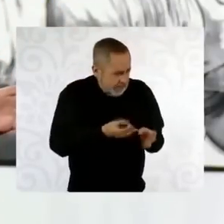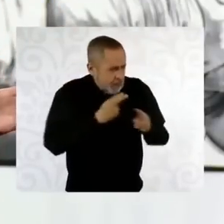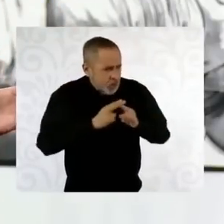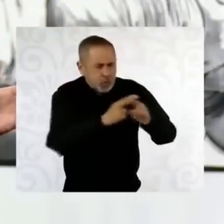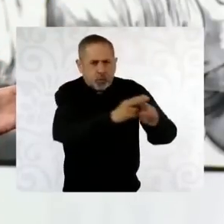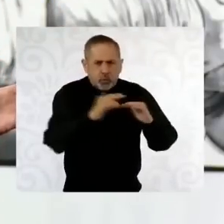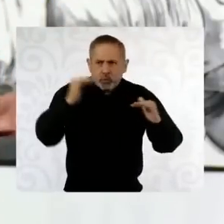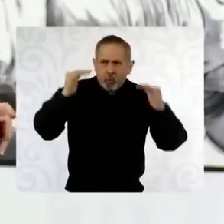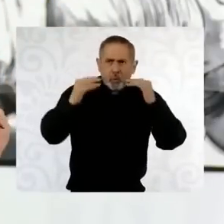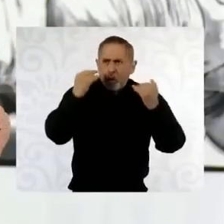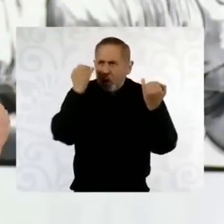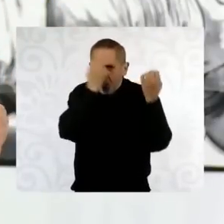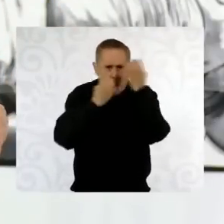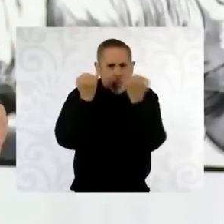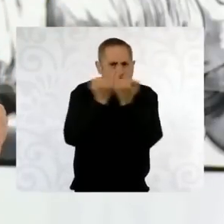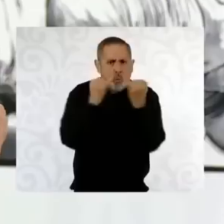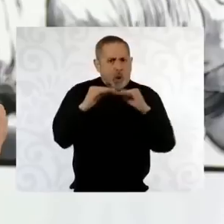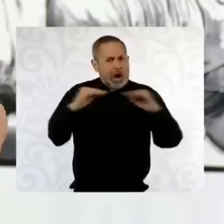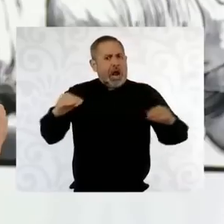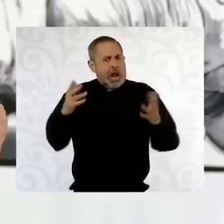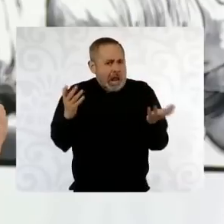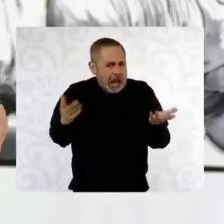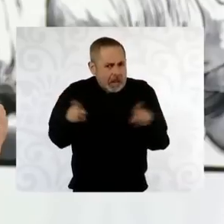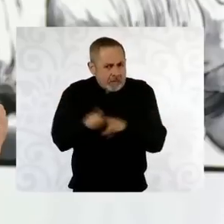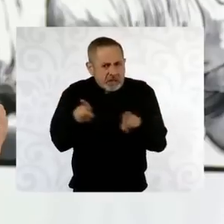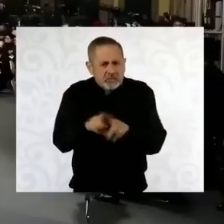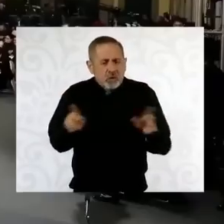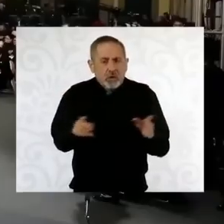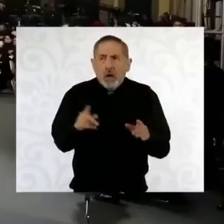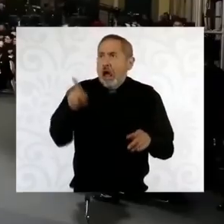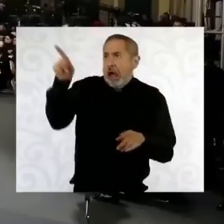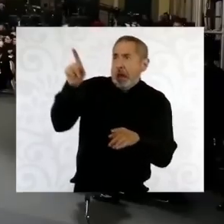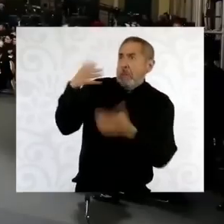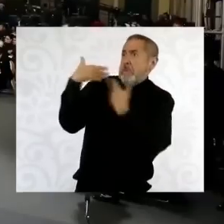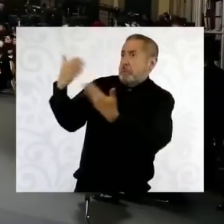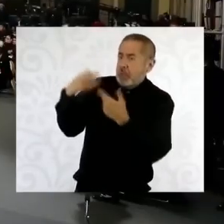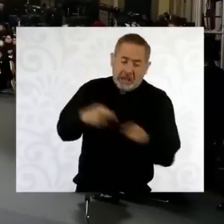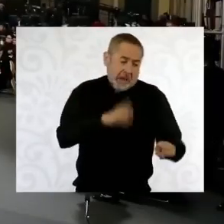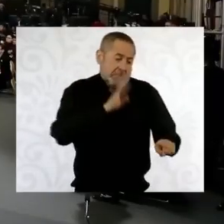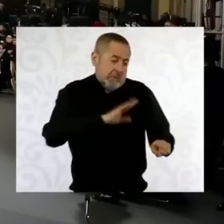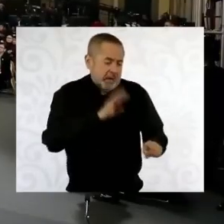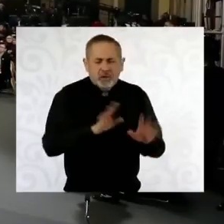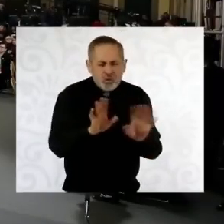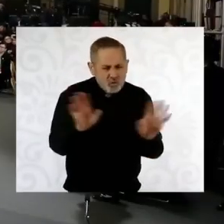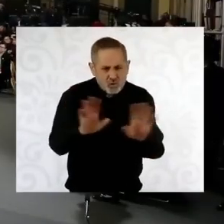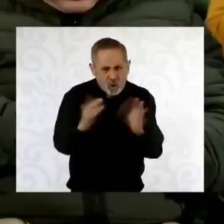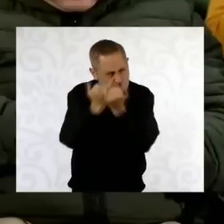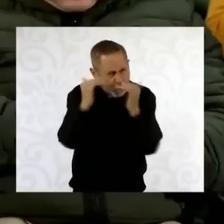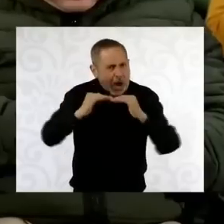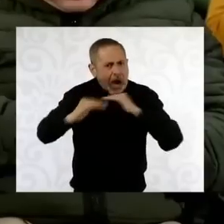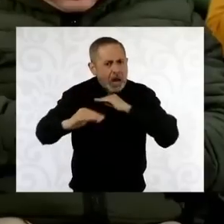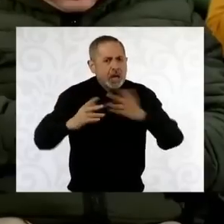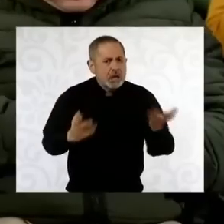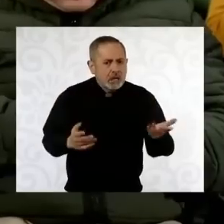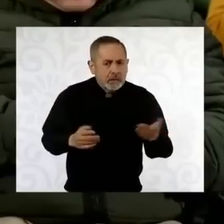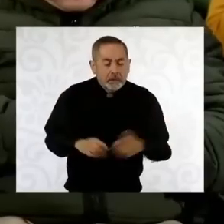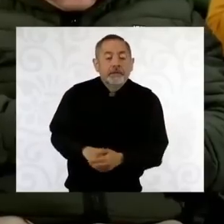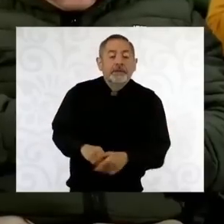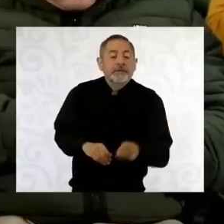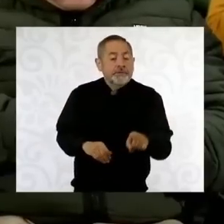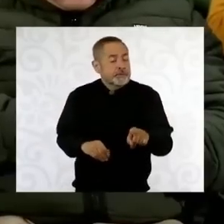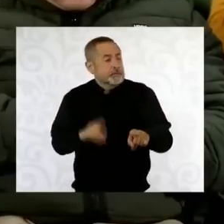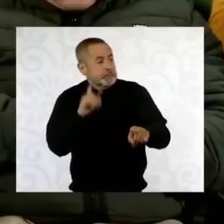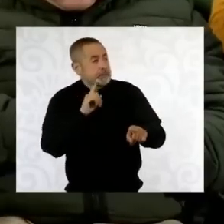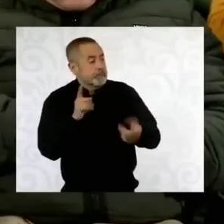con el mismo criterio, ¿no? Sí, con el mismo indicador. Ajá. También el tema, bueno, lo que mencionan es que sí, en efecto, en Europa sí ha